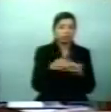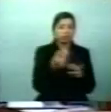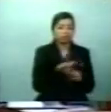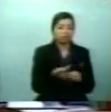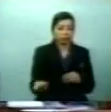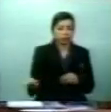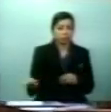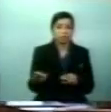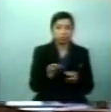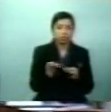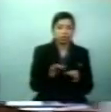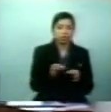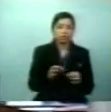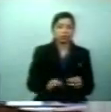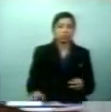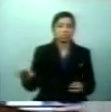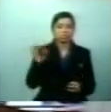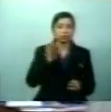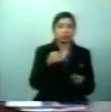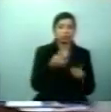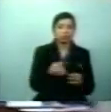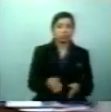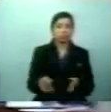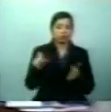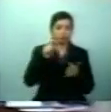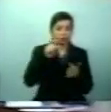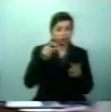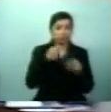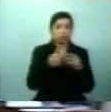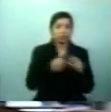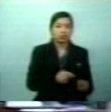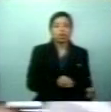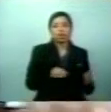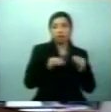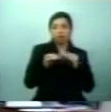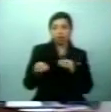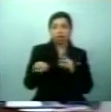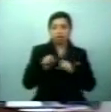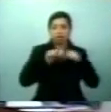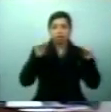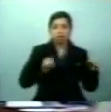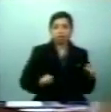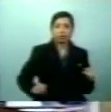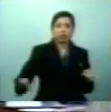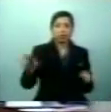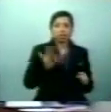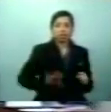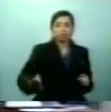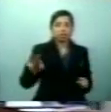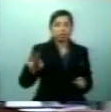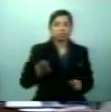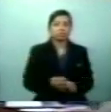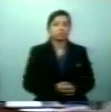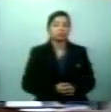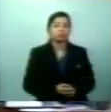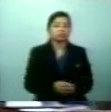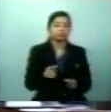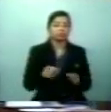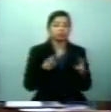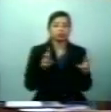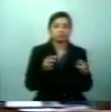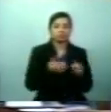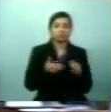artesanales, fortaleciendo institucional implementación de sistemas de calidad, entre otros. En relación